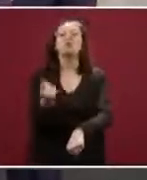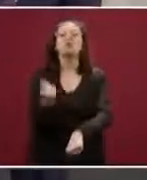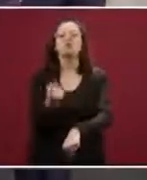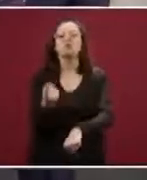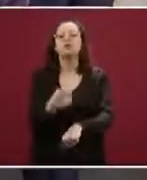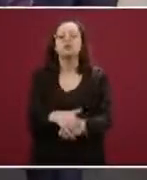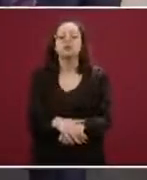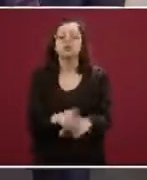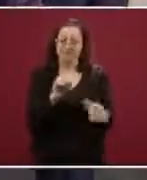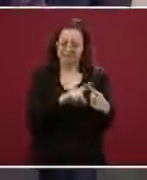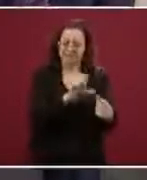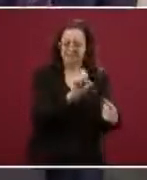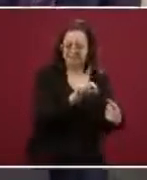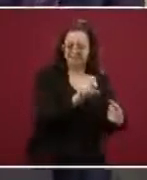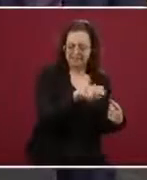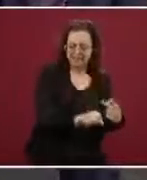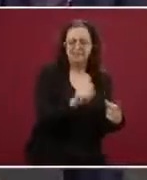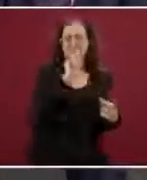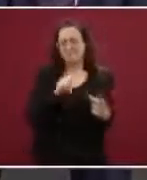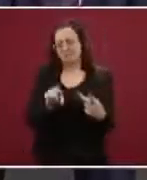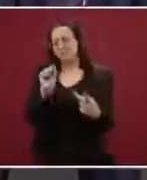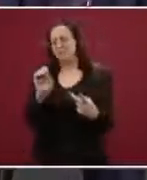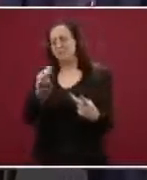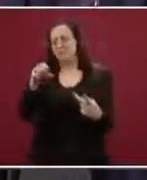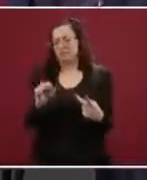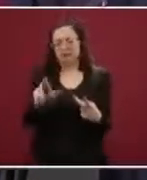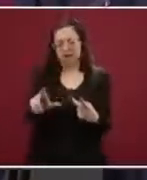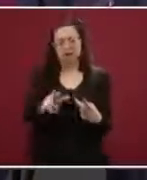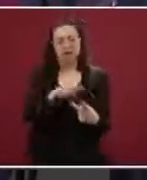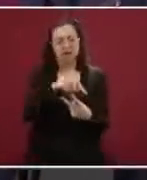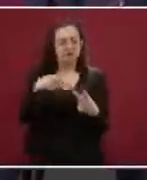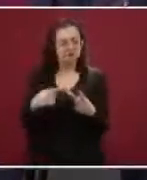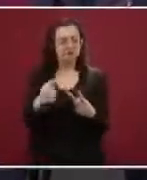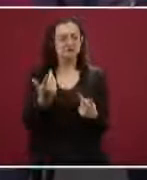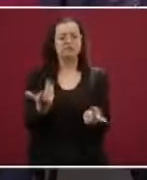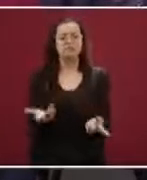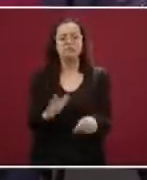tanto en la Secretaría de Marina como en la Secretaría de la Defensa?